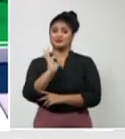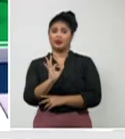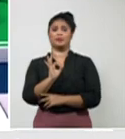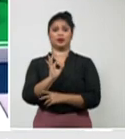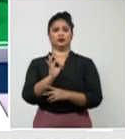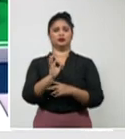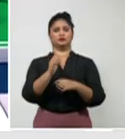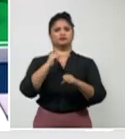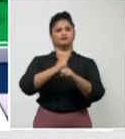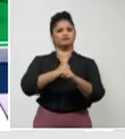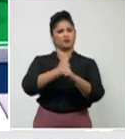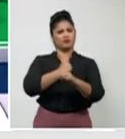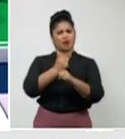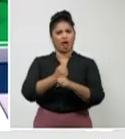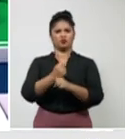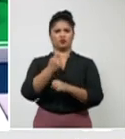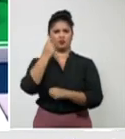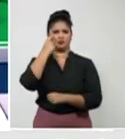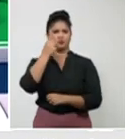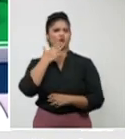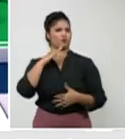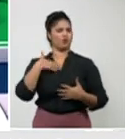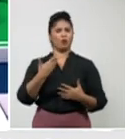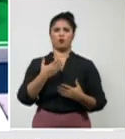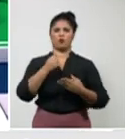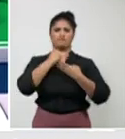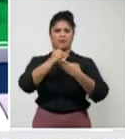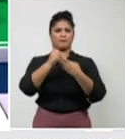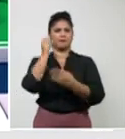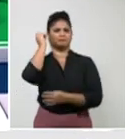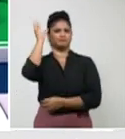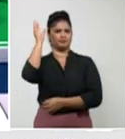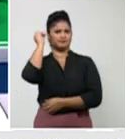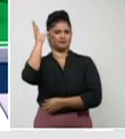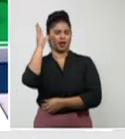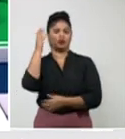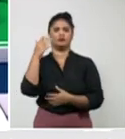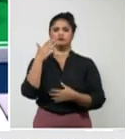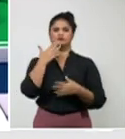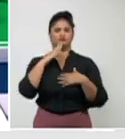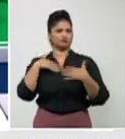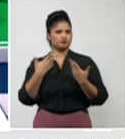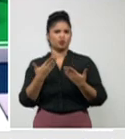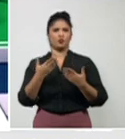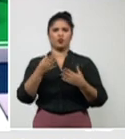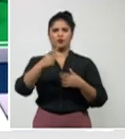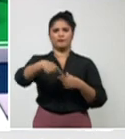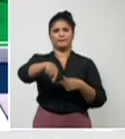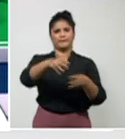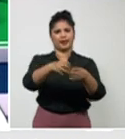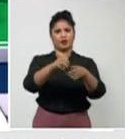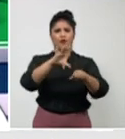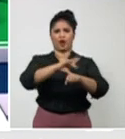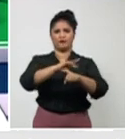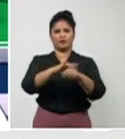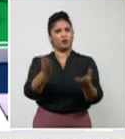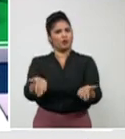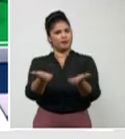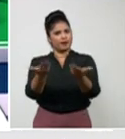cuidándolos, buscando nuevas formas, haciendo maniobras que permitan su recuperación, pero que muchas